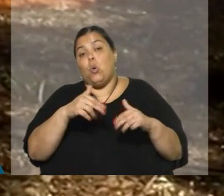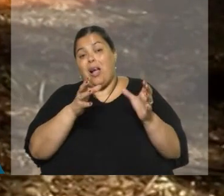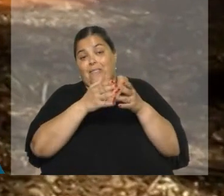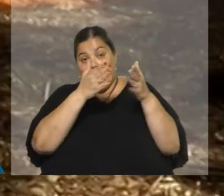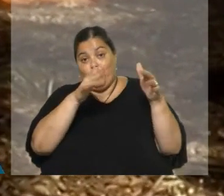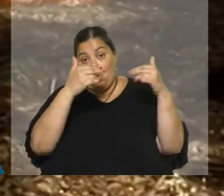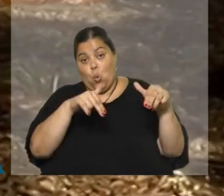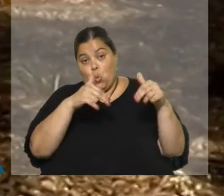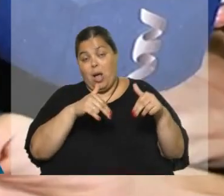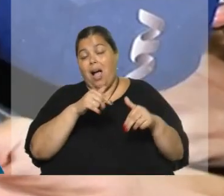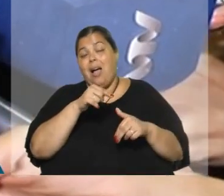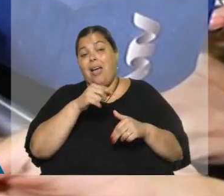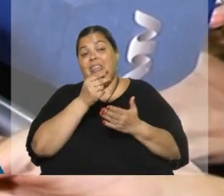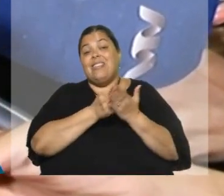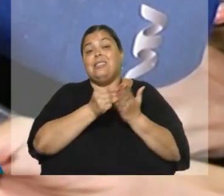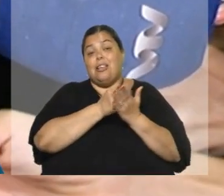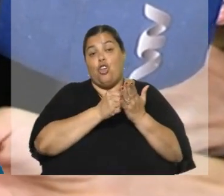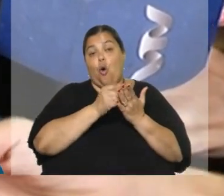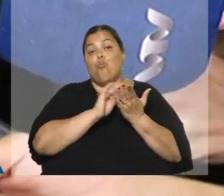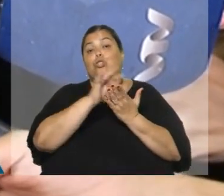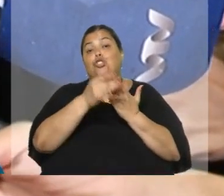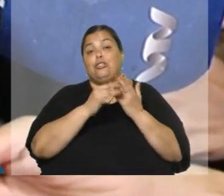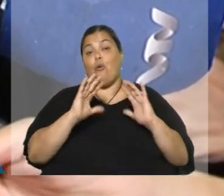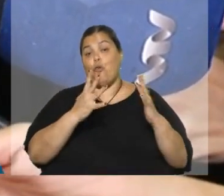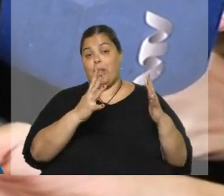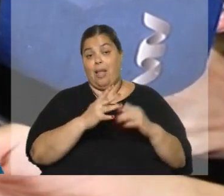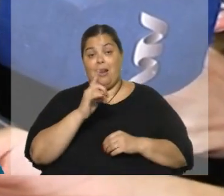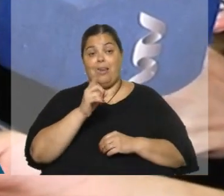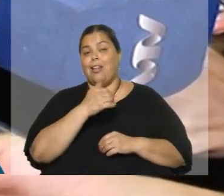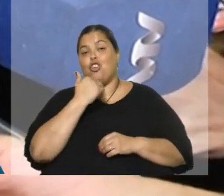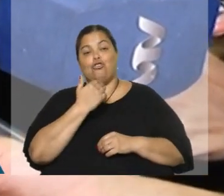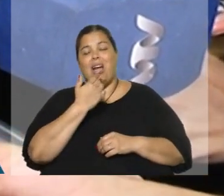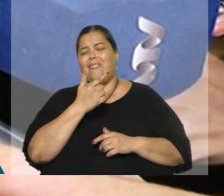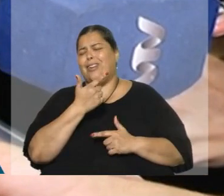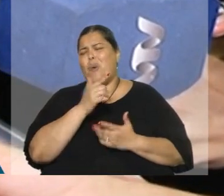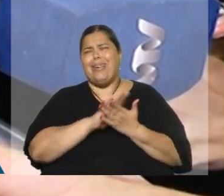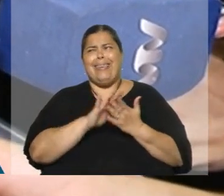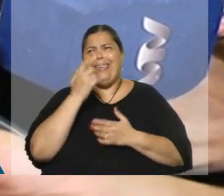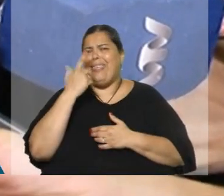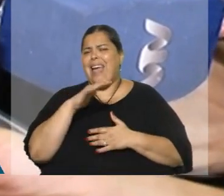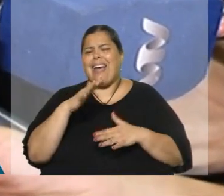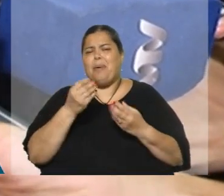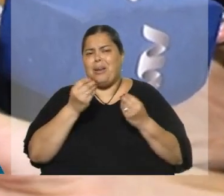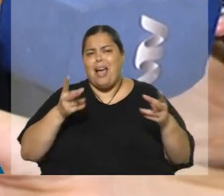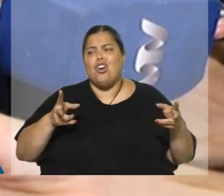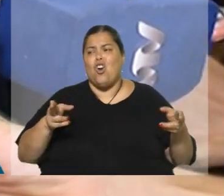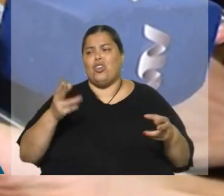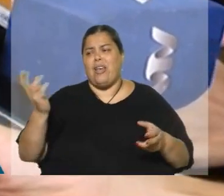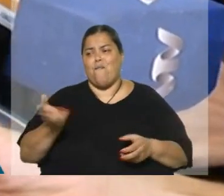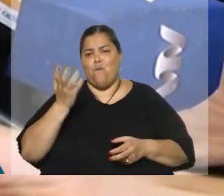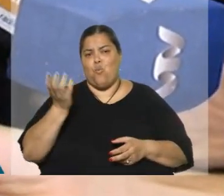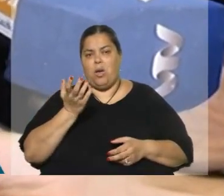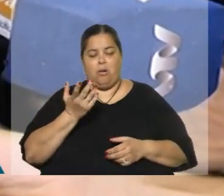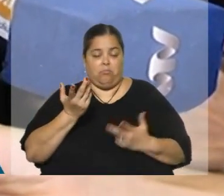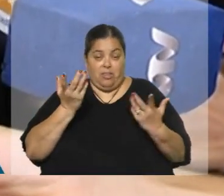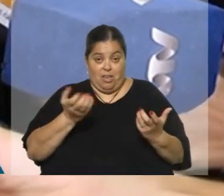la menor idea del impacto que puede llegar a tener este incrementar un cortafuego con esto no tiene quiero que me